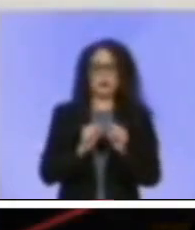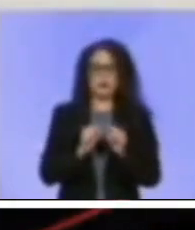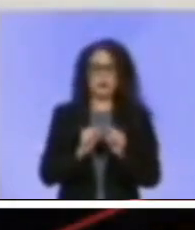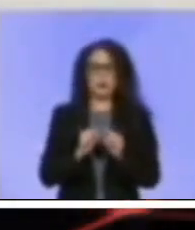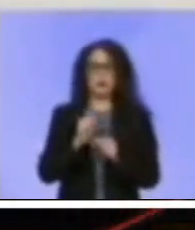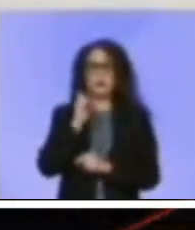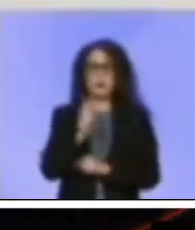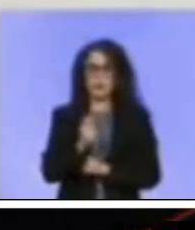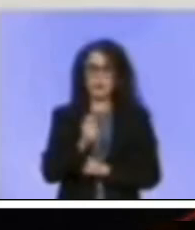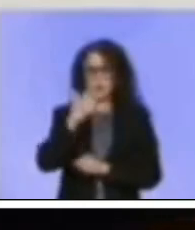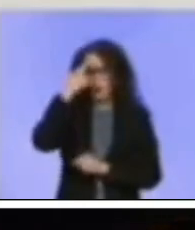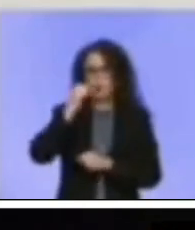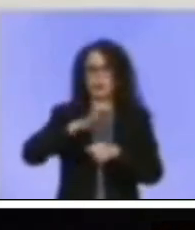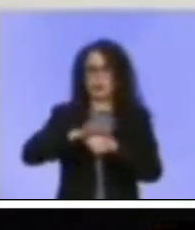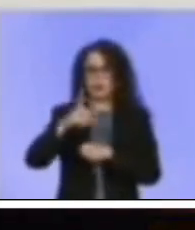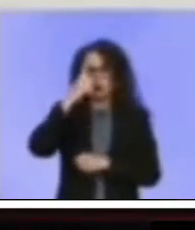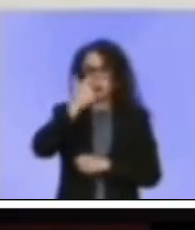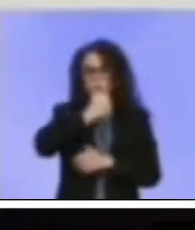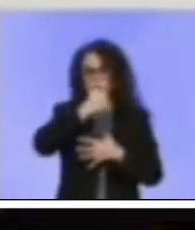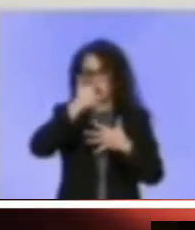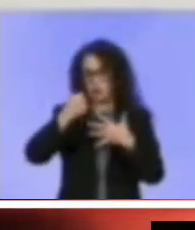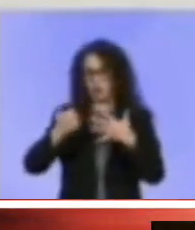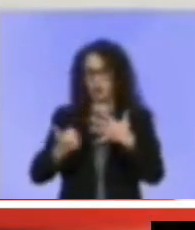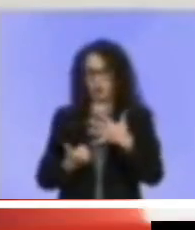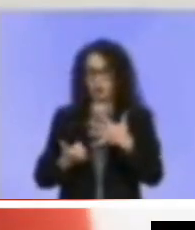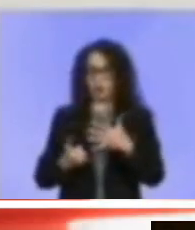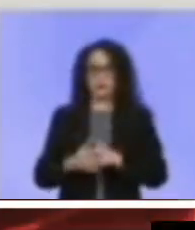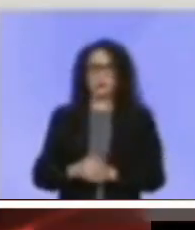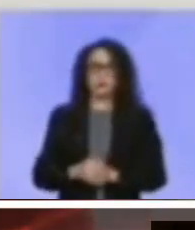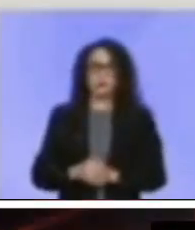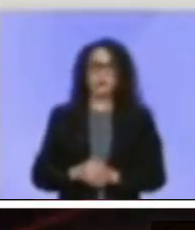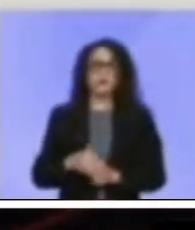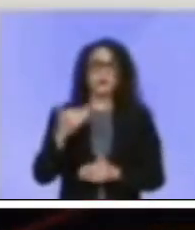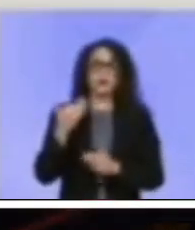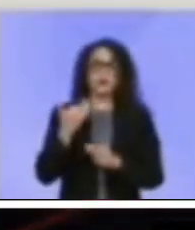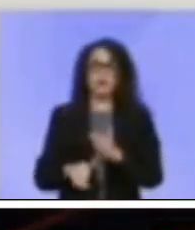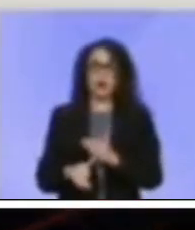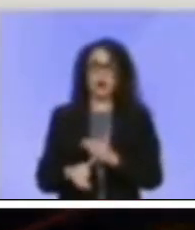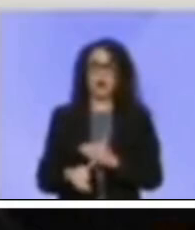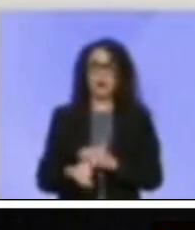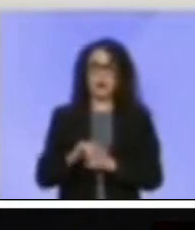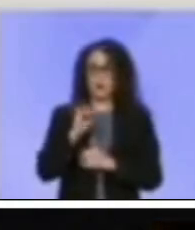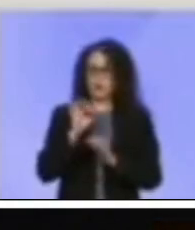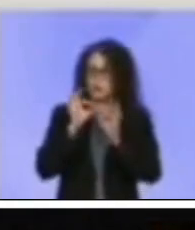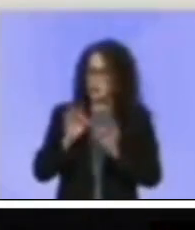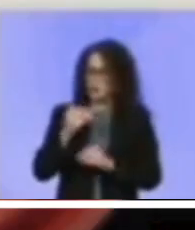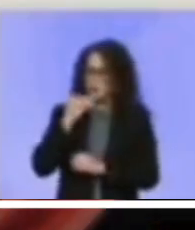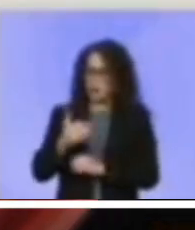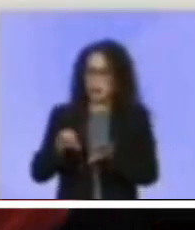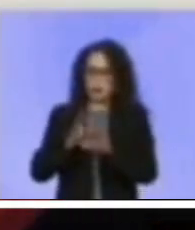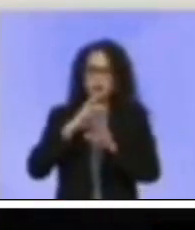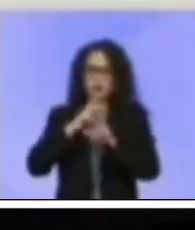razones esenciales en cada apartado del proyecto. Respecto a la falta de certeza en los resultados de la